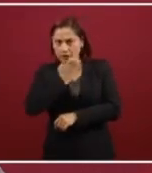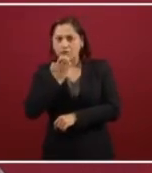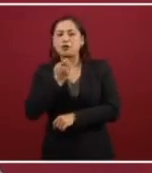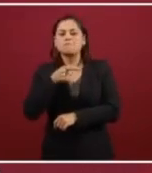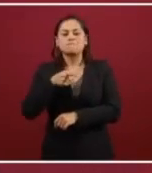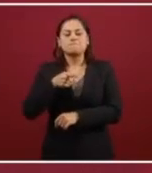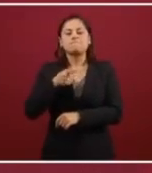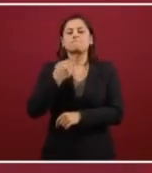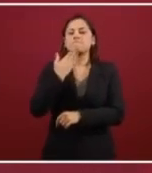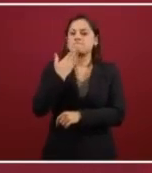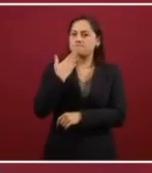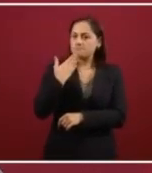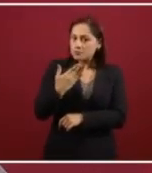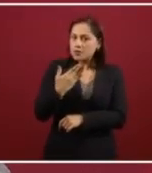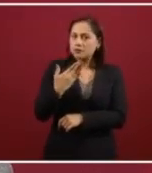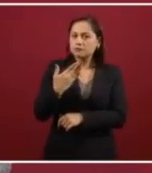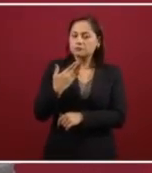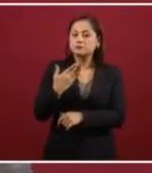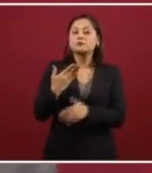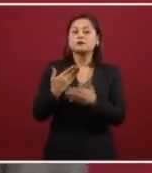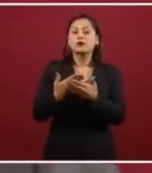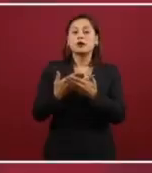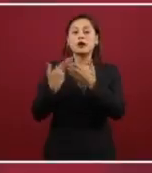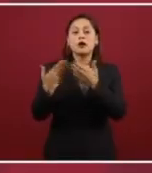ahora vamos hacia